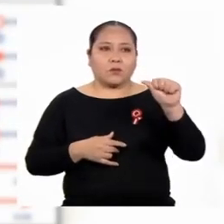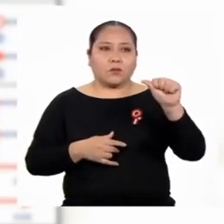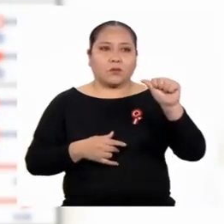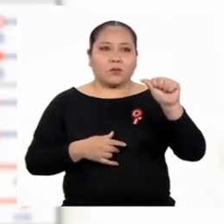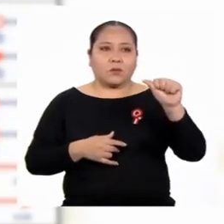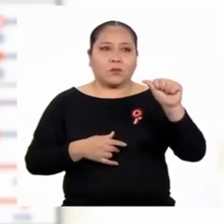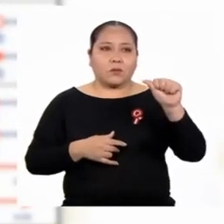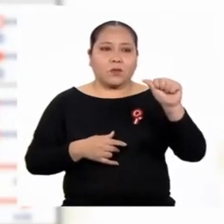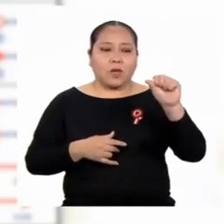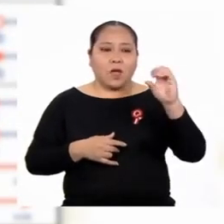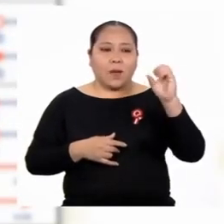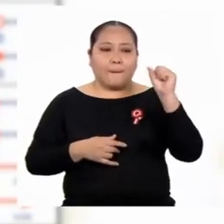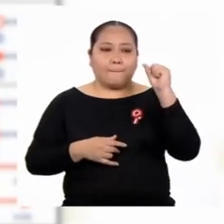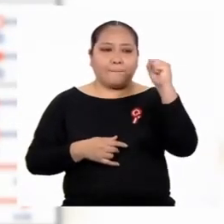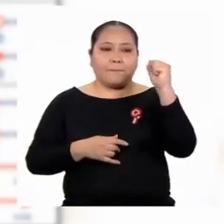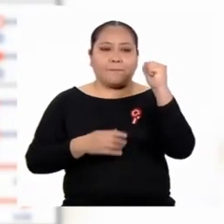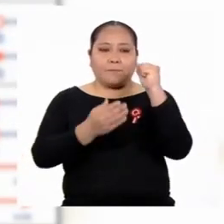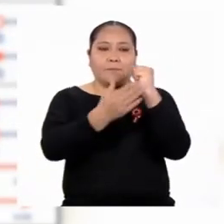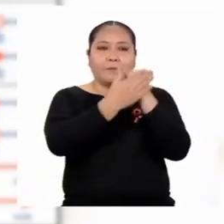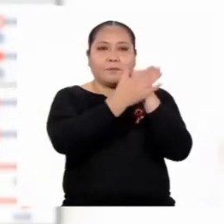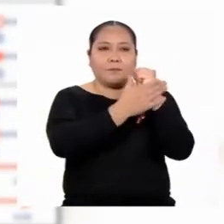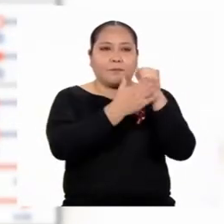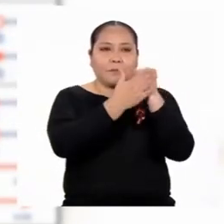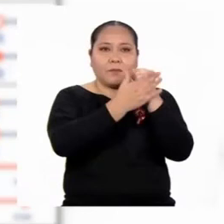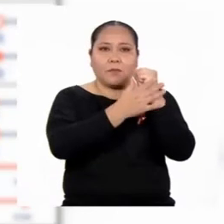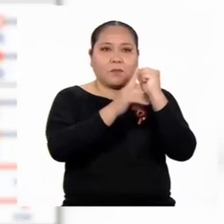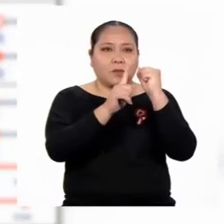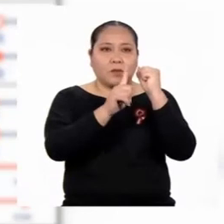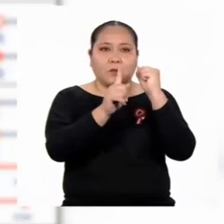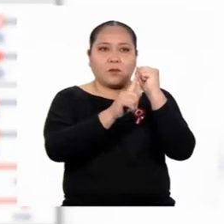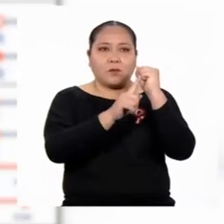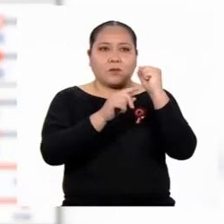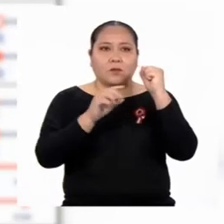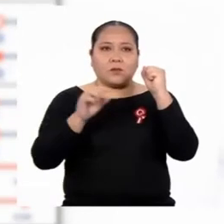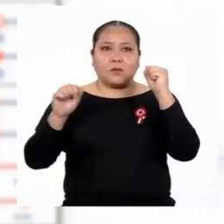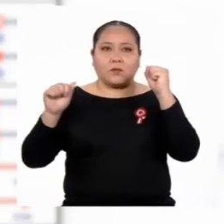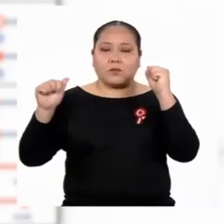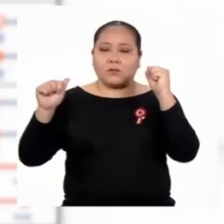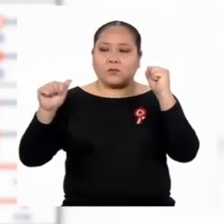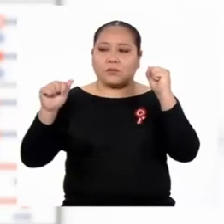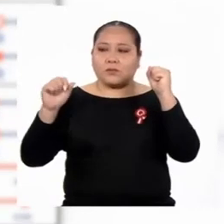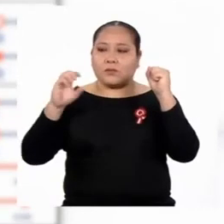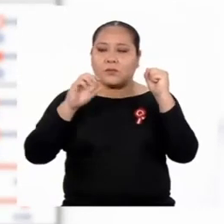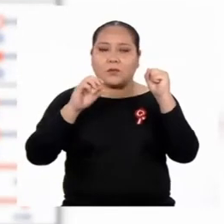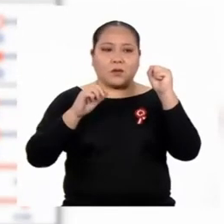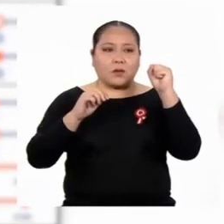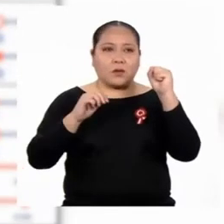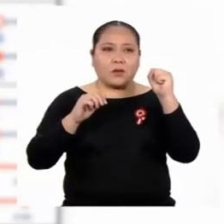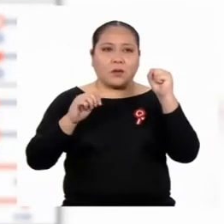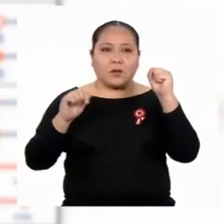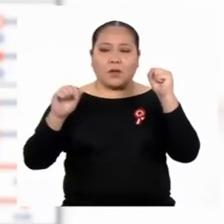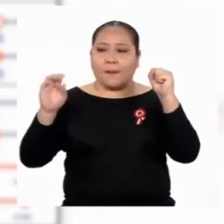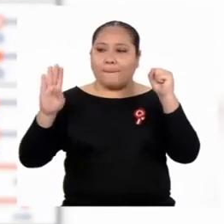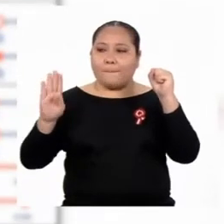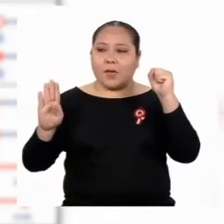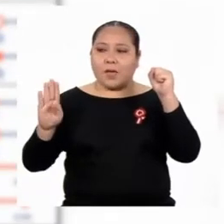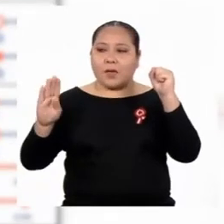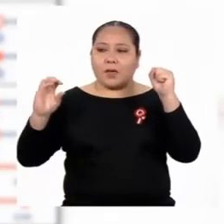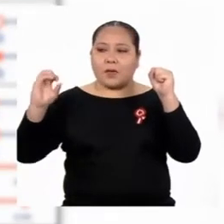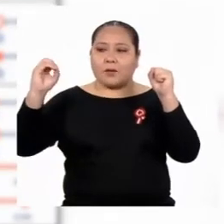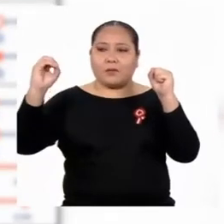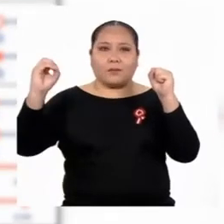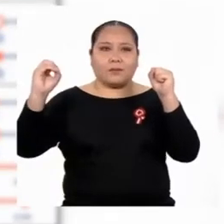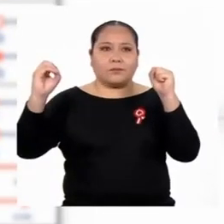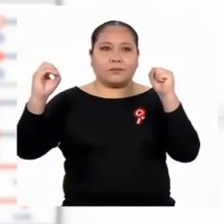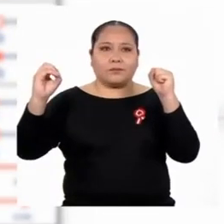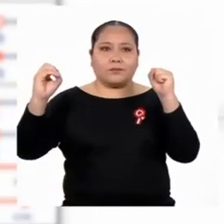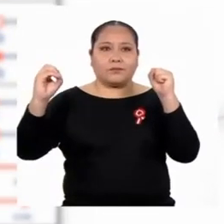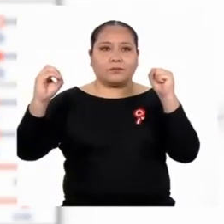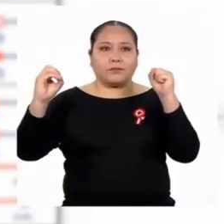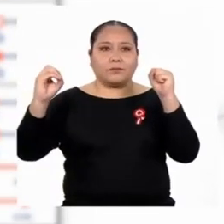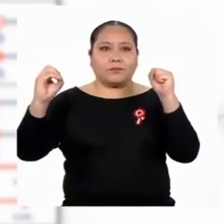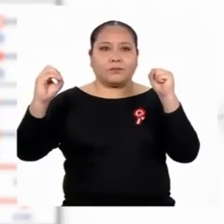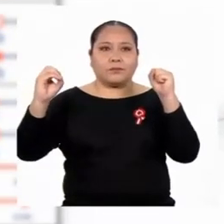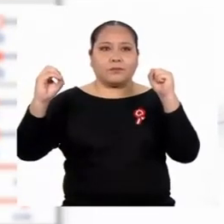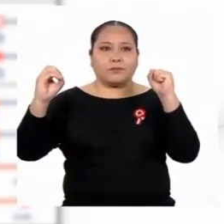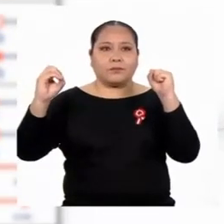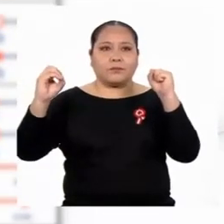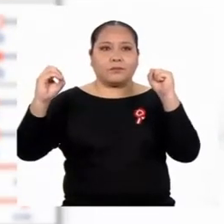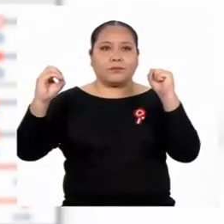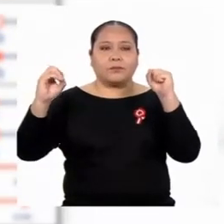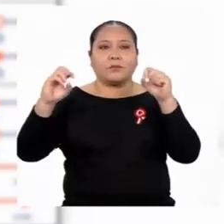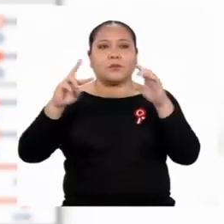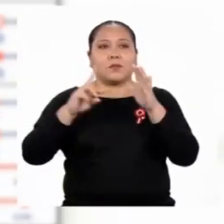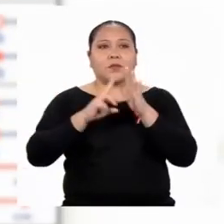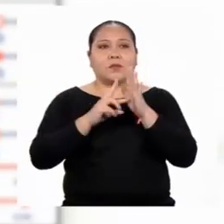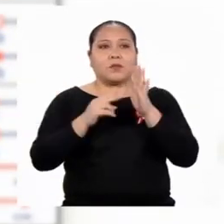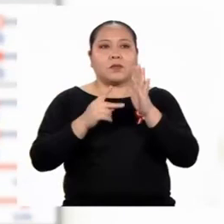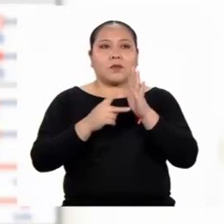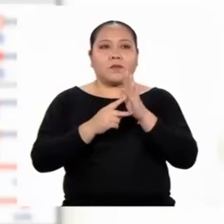pequeño pintado en el punto A y el otro círculo pequeño sin pintar en el punto B, que